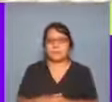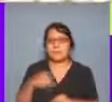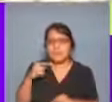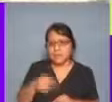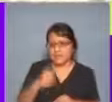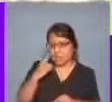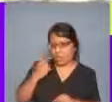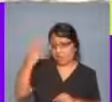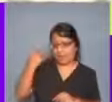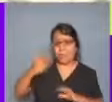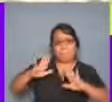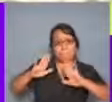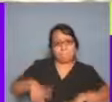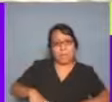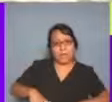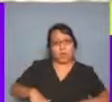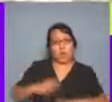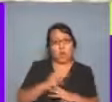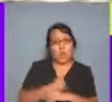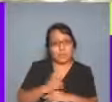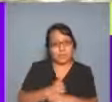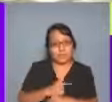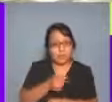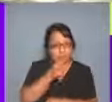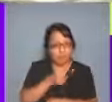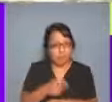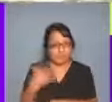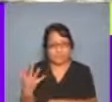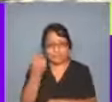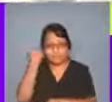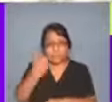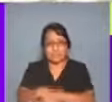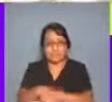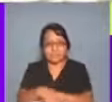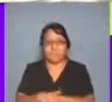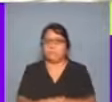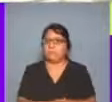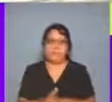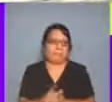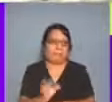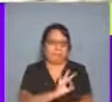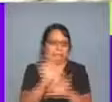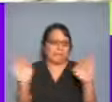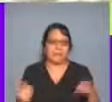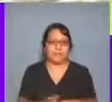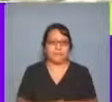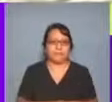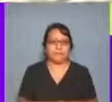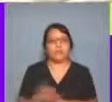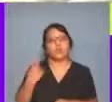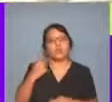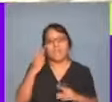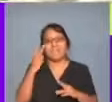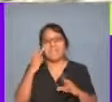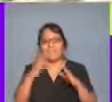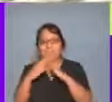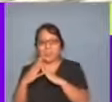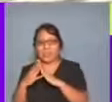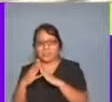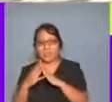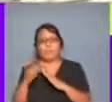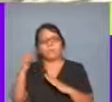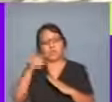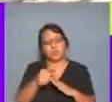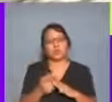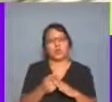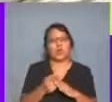estuvimos con el tema del paro del colectivo era fácil de encontrar taxi no no porque le digo uno sale de las viviendas yo vivo abajo las